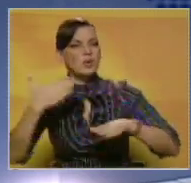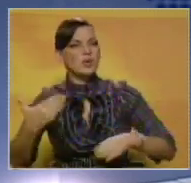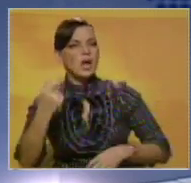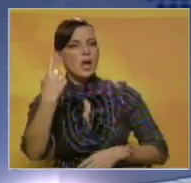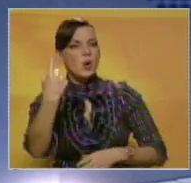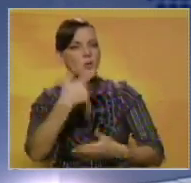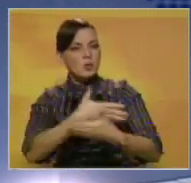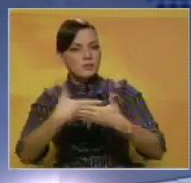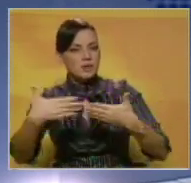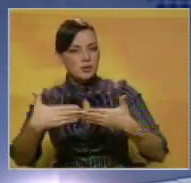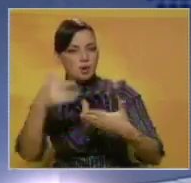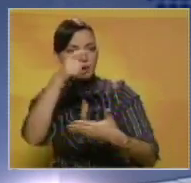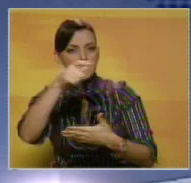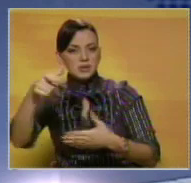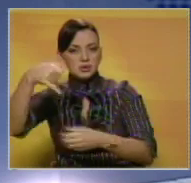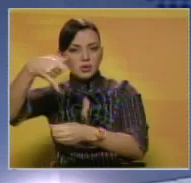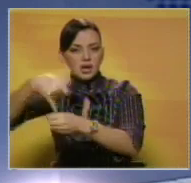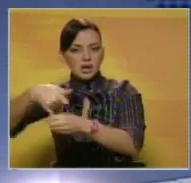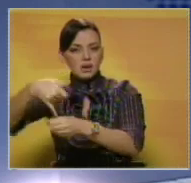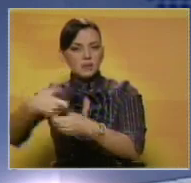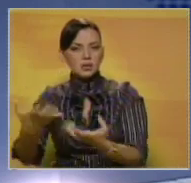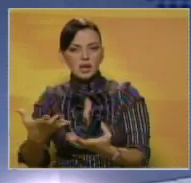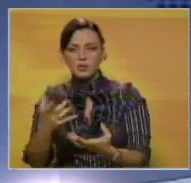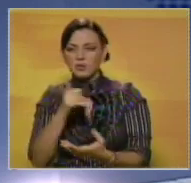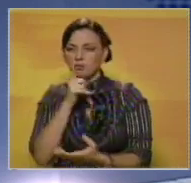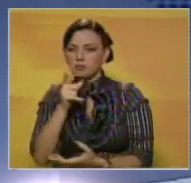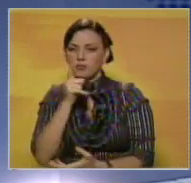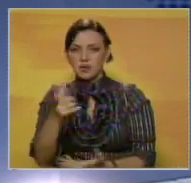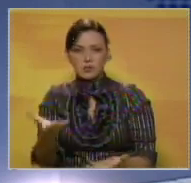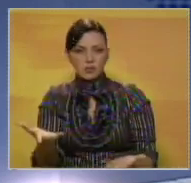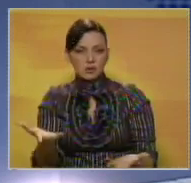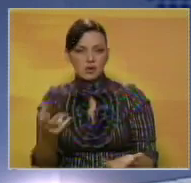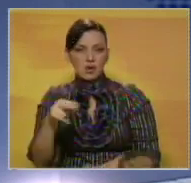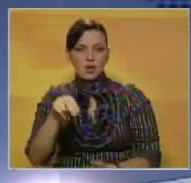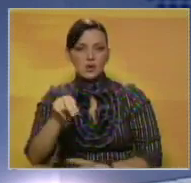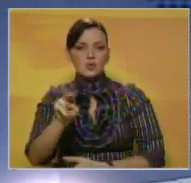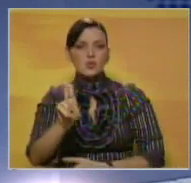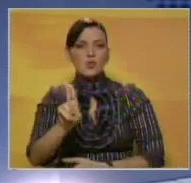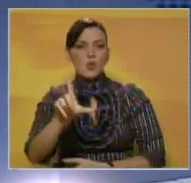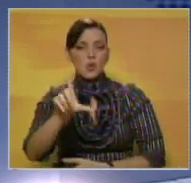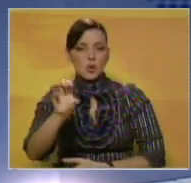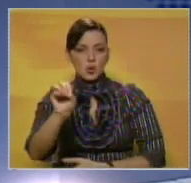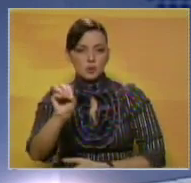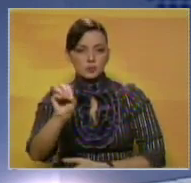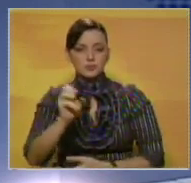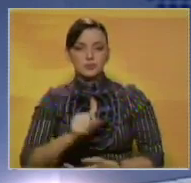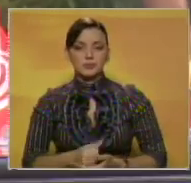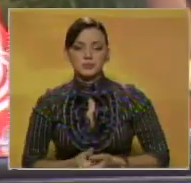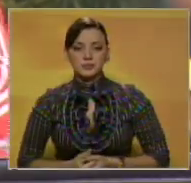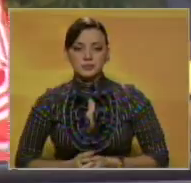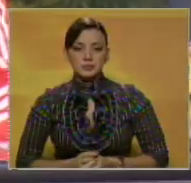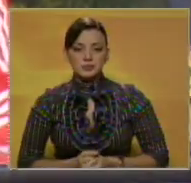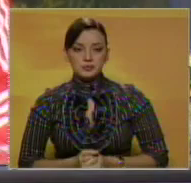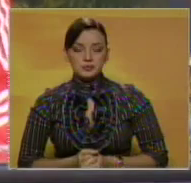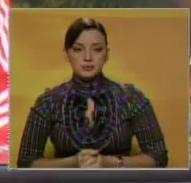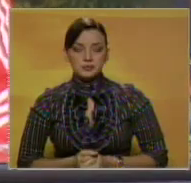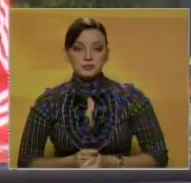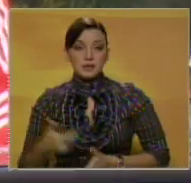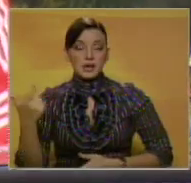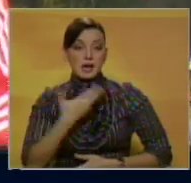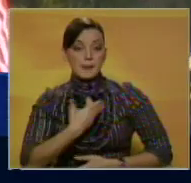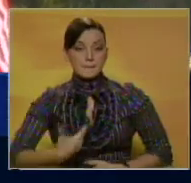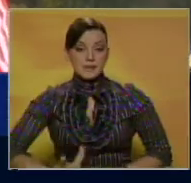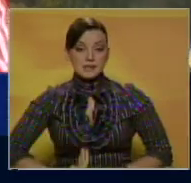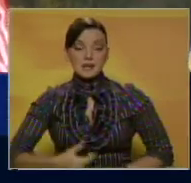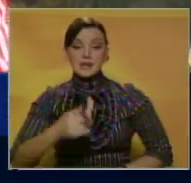1,5 millones de votos nulos. Lirio Pérez nos dice que también pidió profundizar la rectificación en su gestión. El